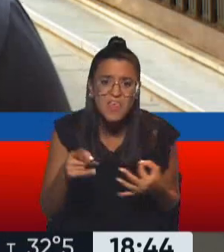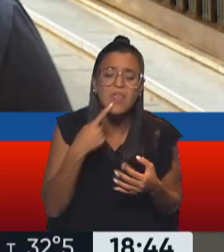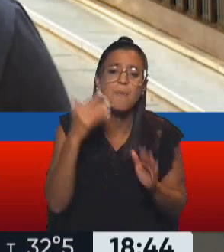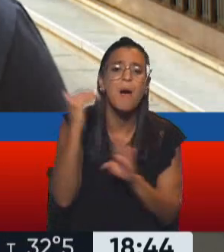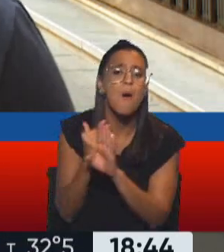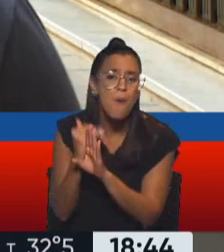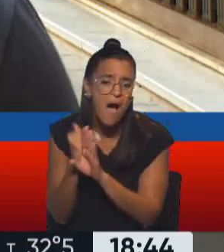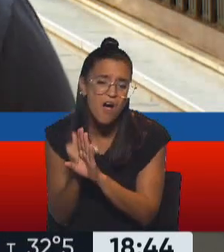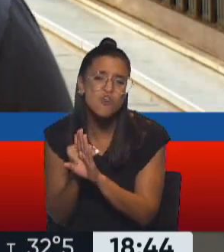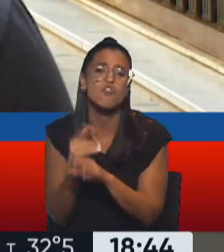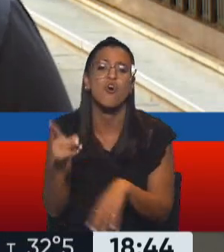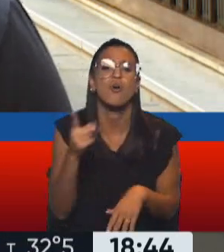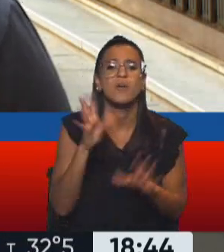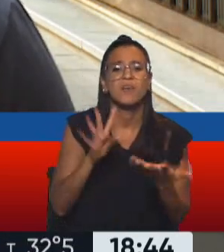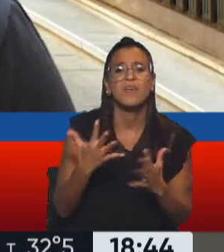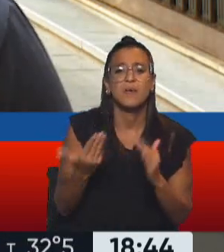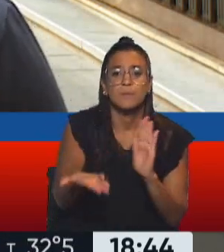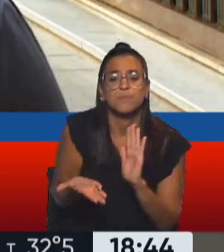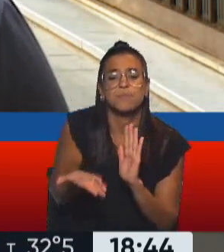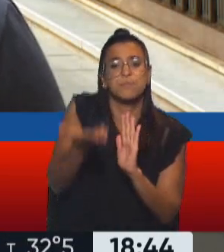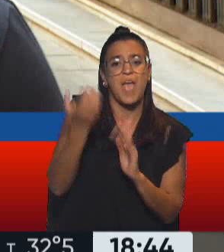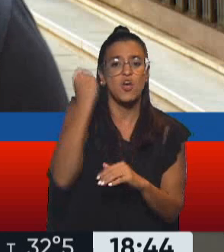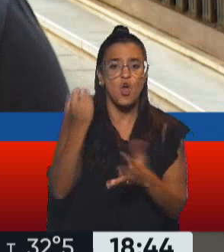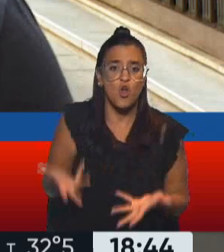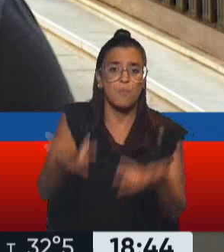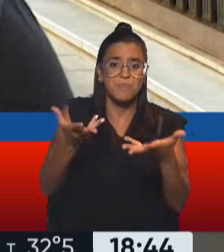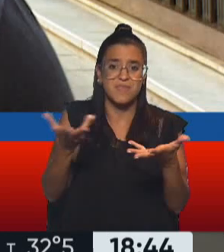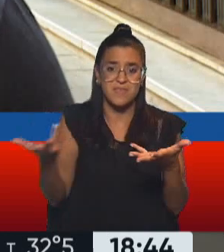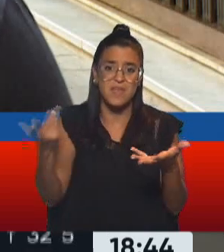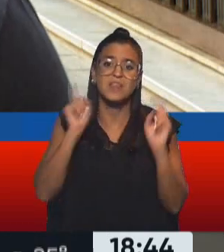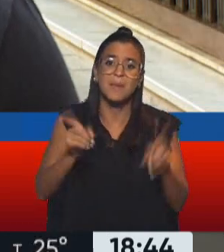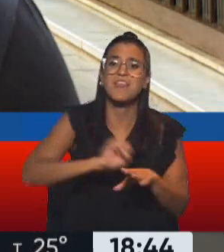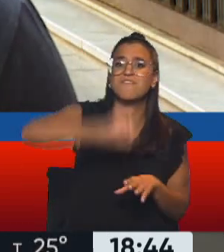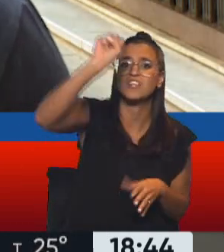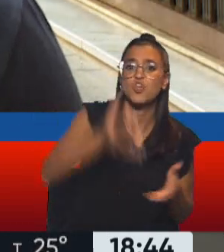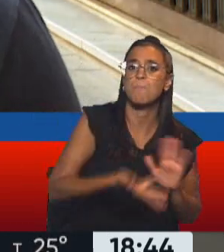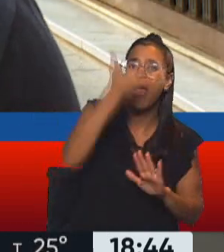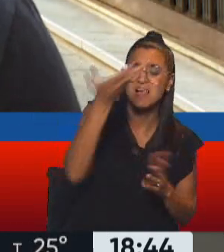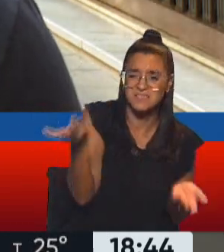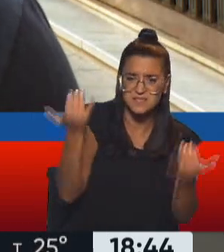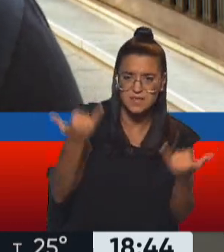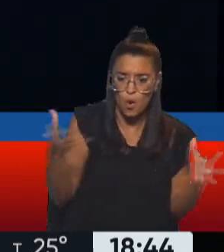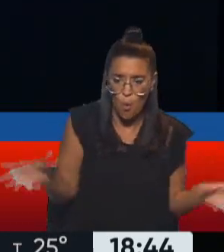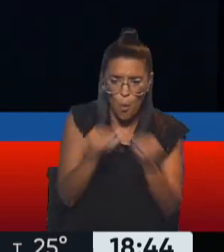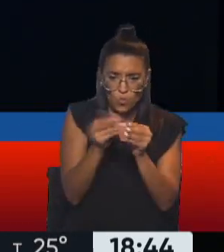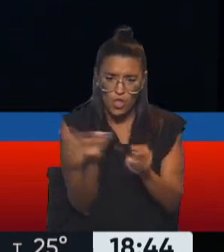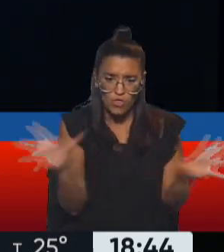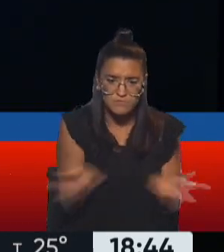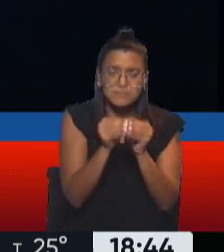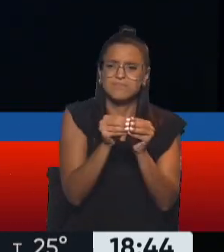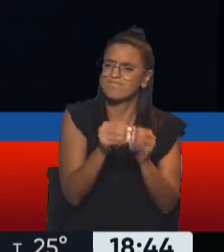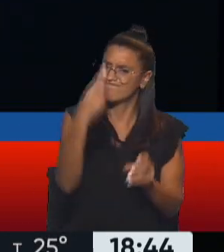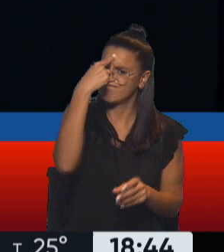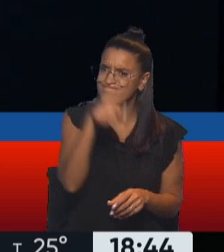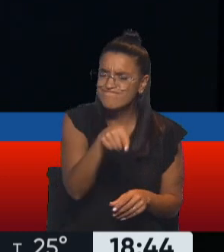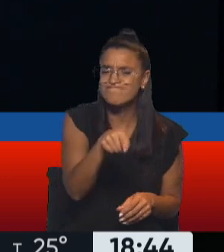más bajo, terminó con un poco más de crecimiento de la economía de lo que preveía el gobierno y también con más inflación. La combinación de esas dos cosas hacía pensar